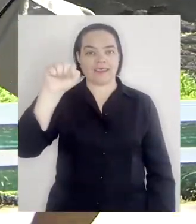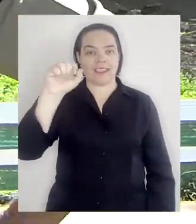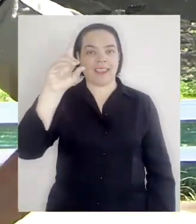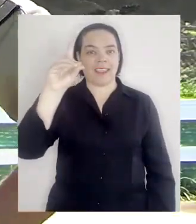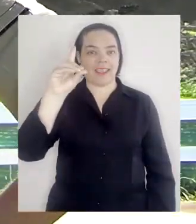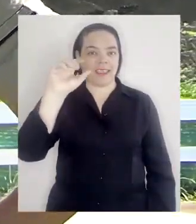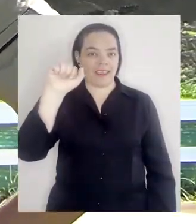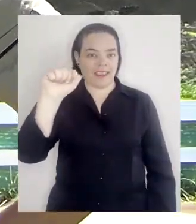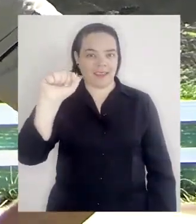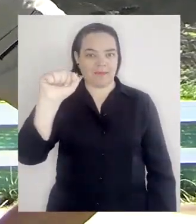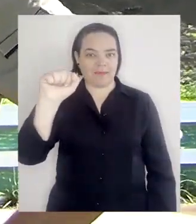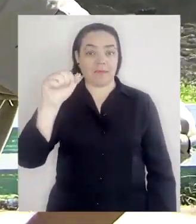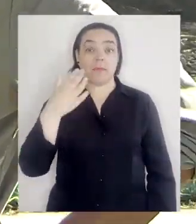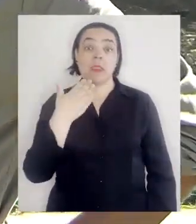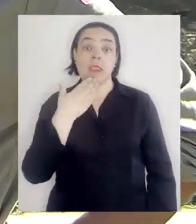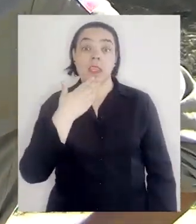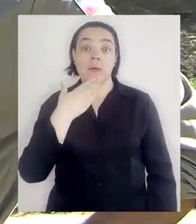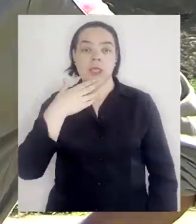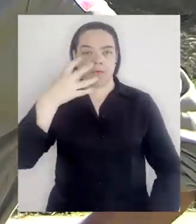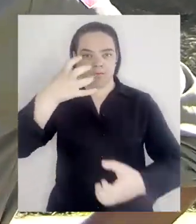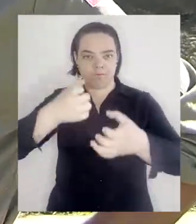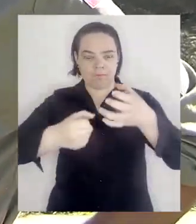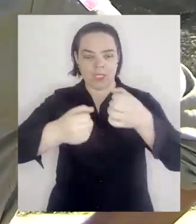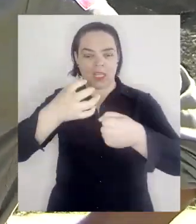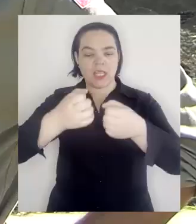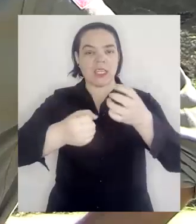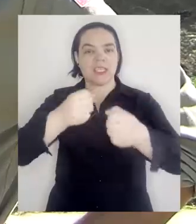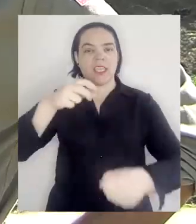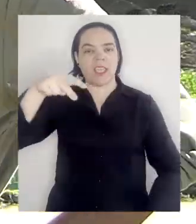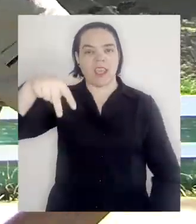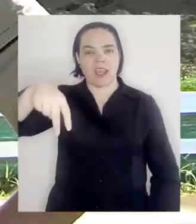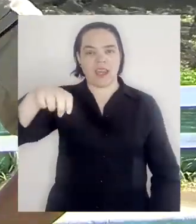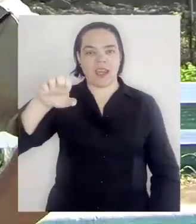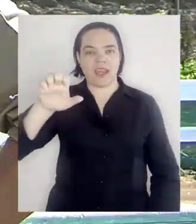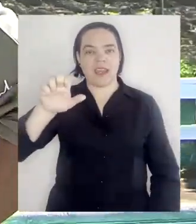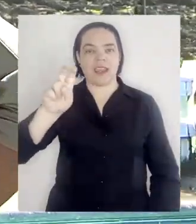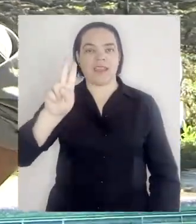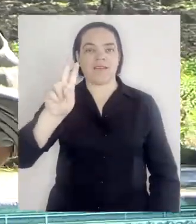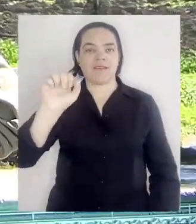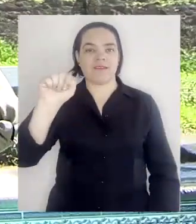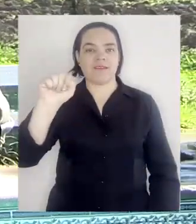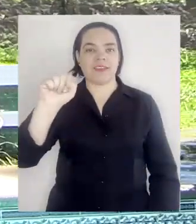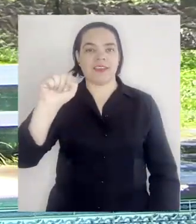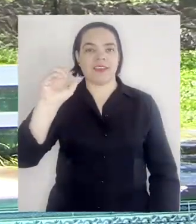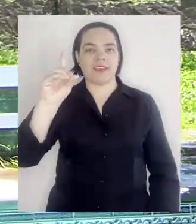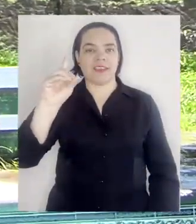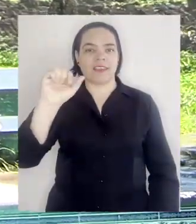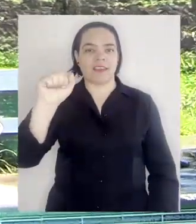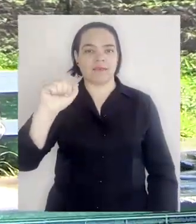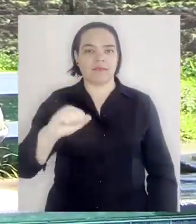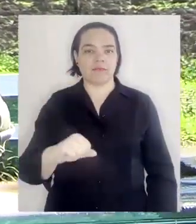leche nevada. Hay restaurantes. Ah, la leche nevada existe en todos los países. Sí, pero no como la chilena.